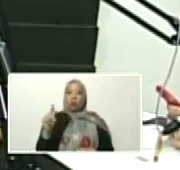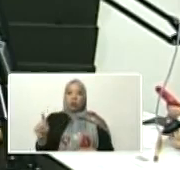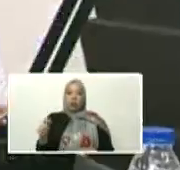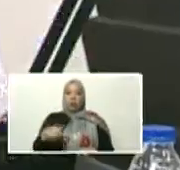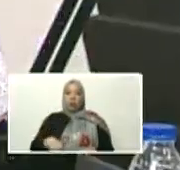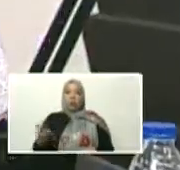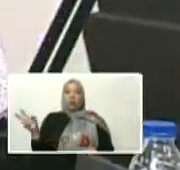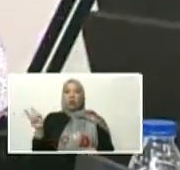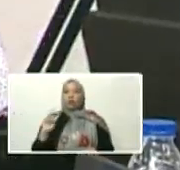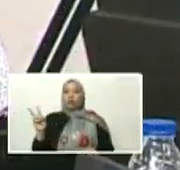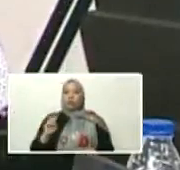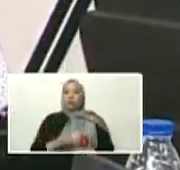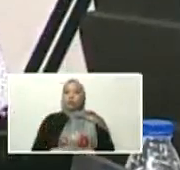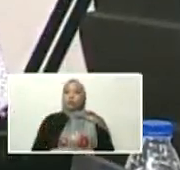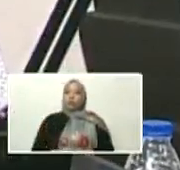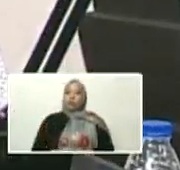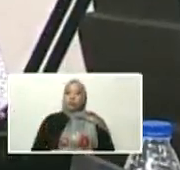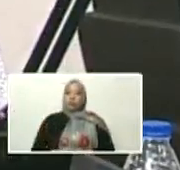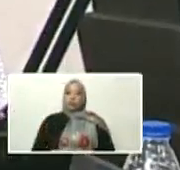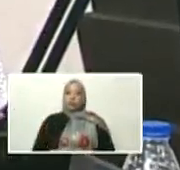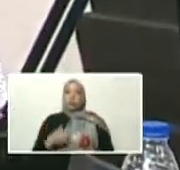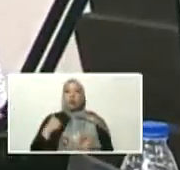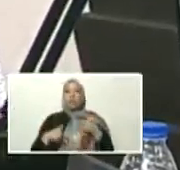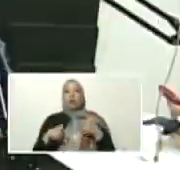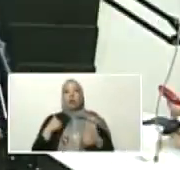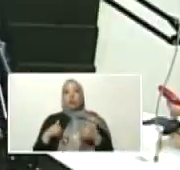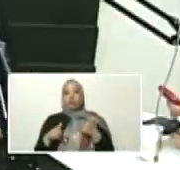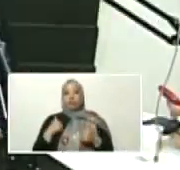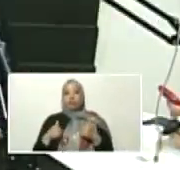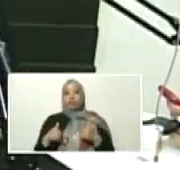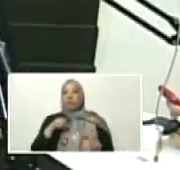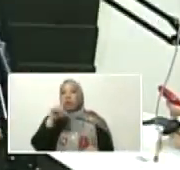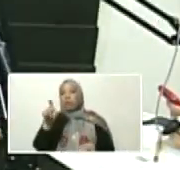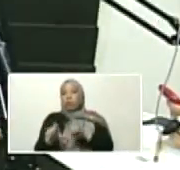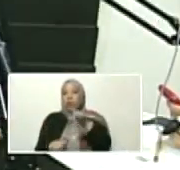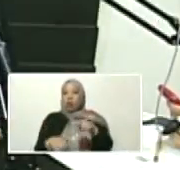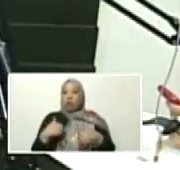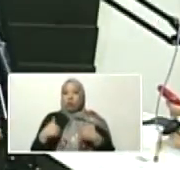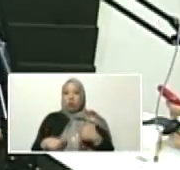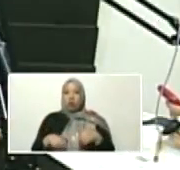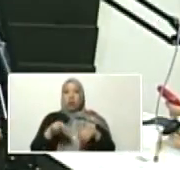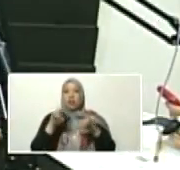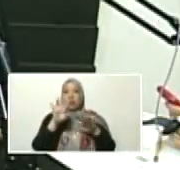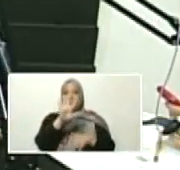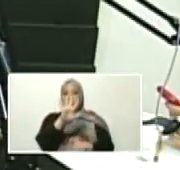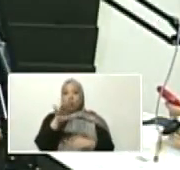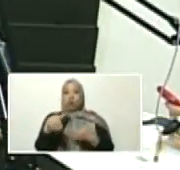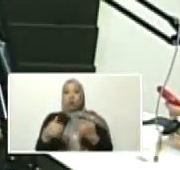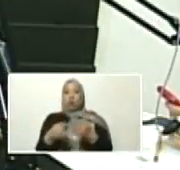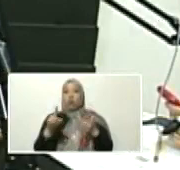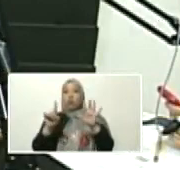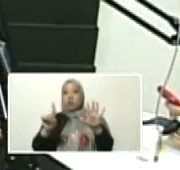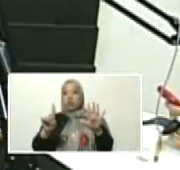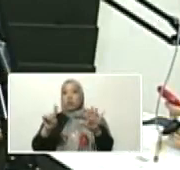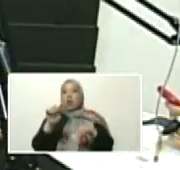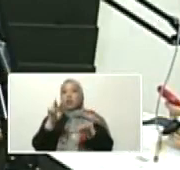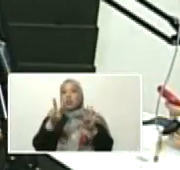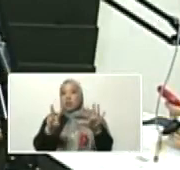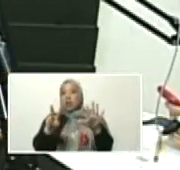venezolanos. 5 de octubre. Miércoles. 5, 6, 7 y 8 de octubre. 4 días del